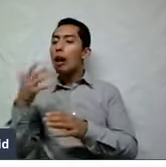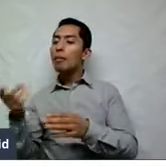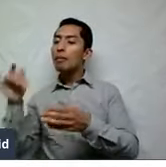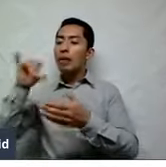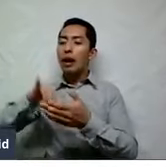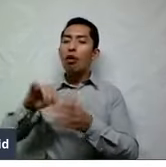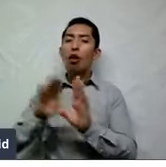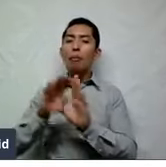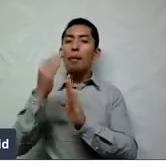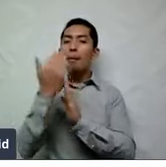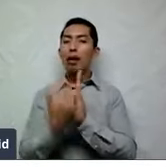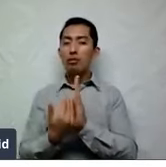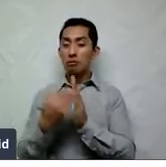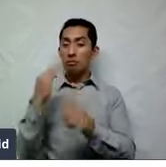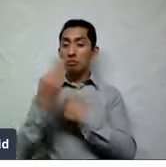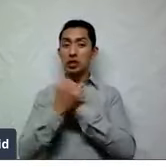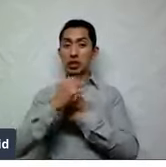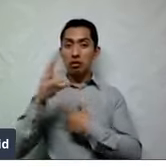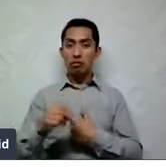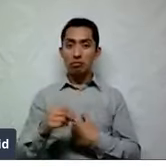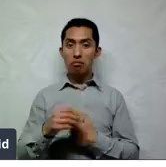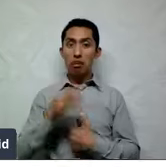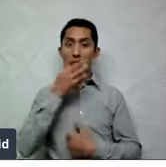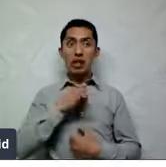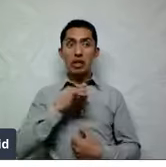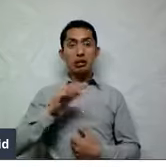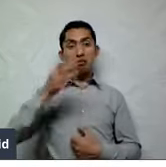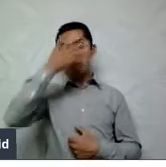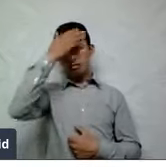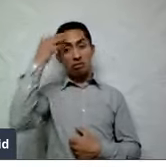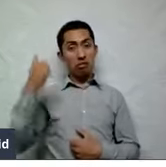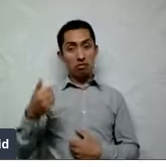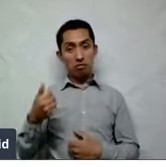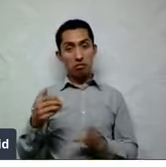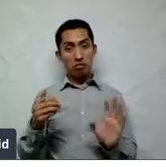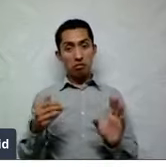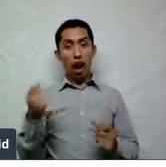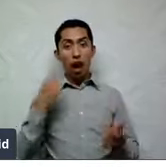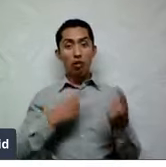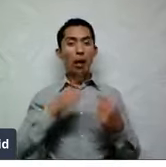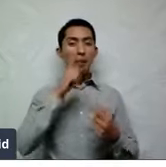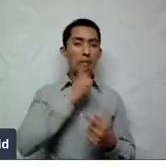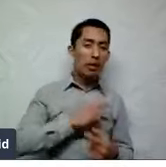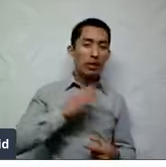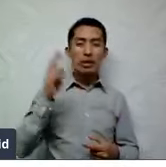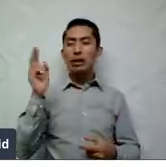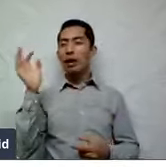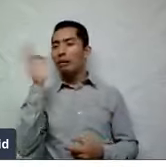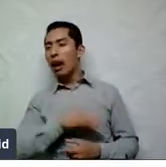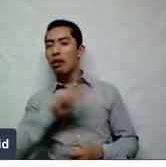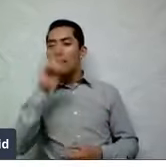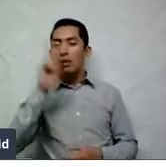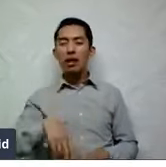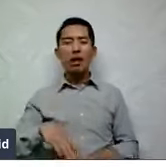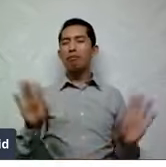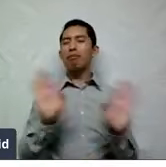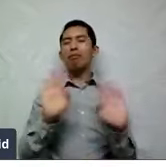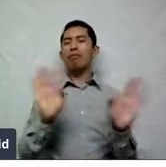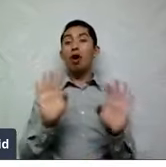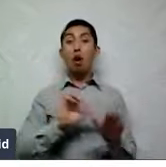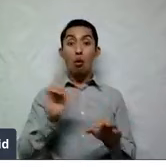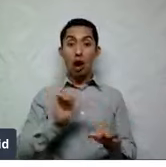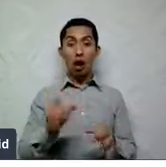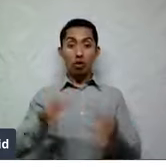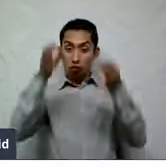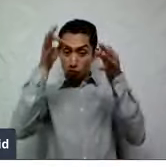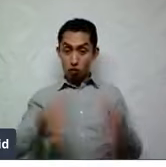también, no tengo noticia de eso. Acuérdense que aquí todo es mentira, no le hagamos caso a eso a menos que haya una notificación oficial